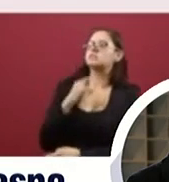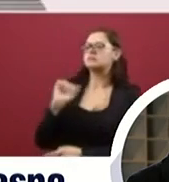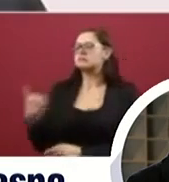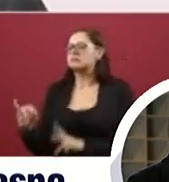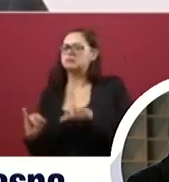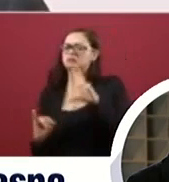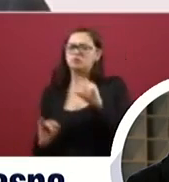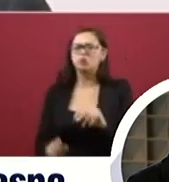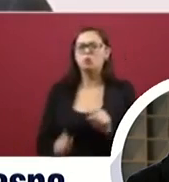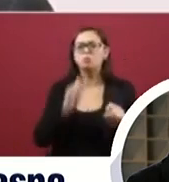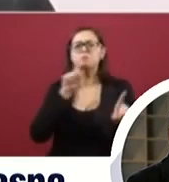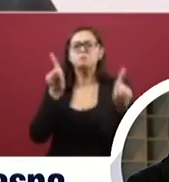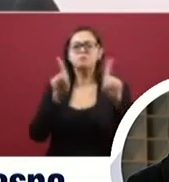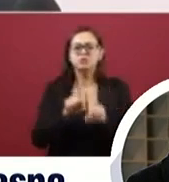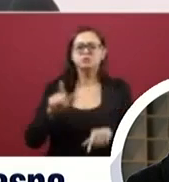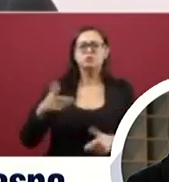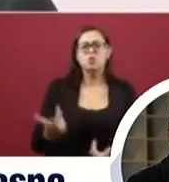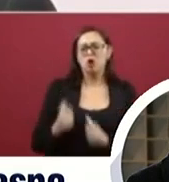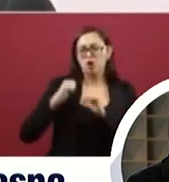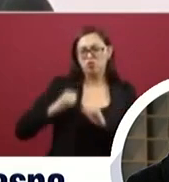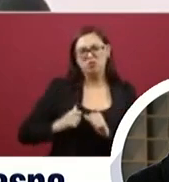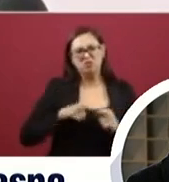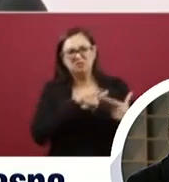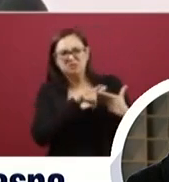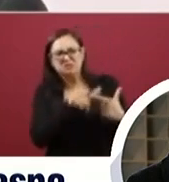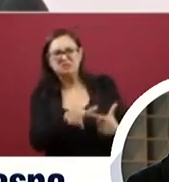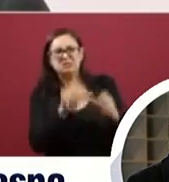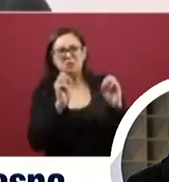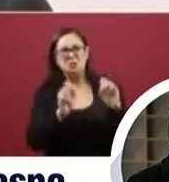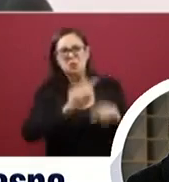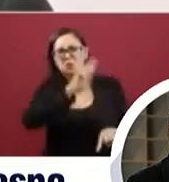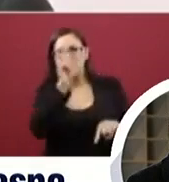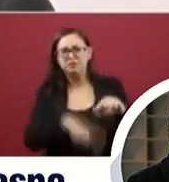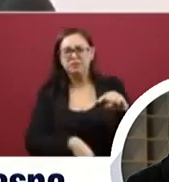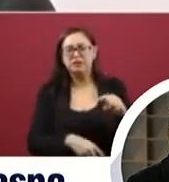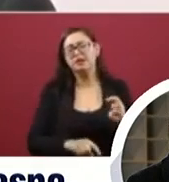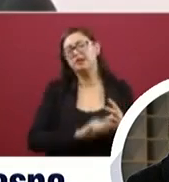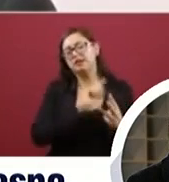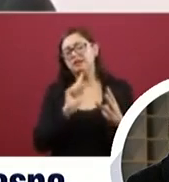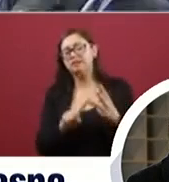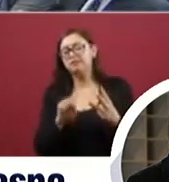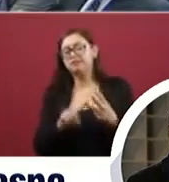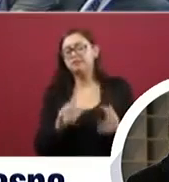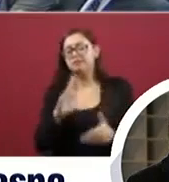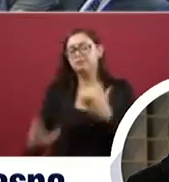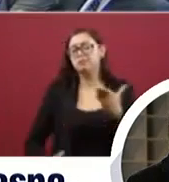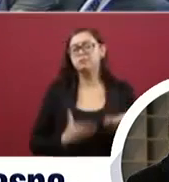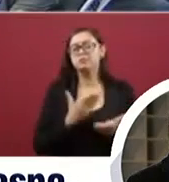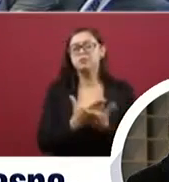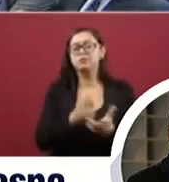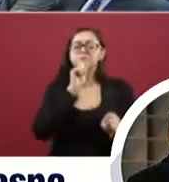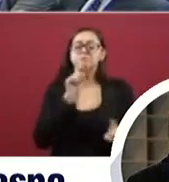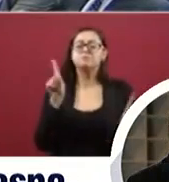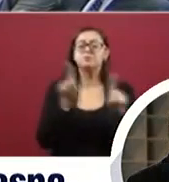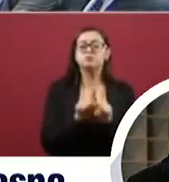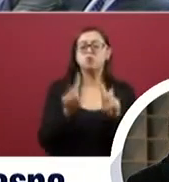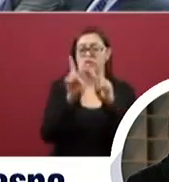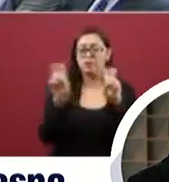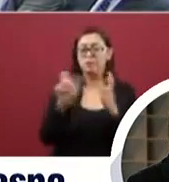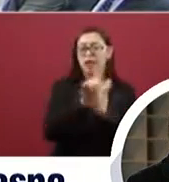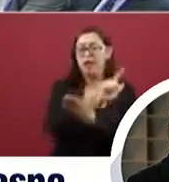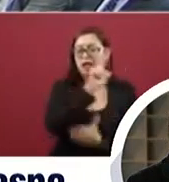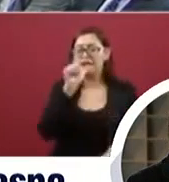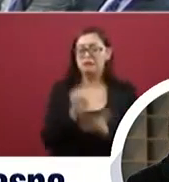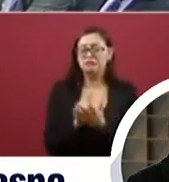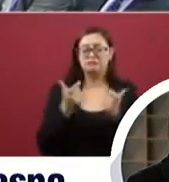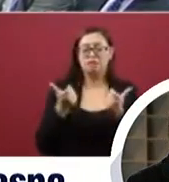cifras no van bien por lo pronto, ¿no? No es su responsabilidad directa. Pero qué bueno que reconozca que las cifras no van bien, porque eso es lo que se